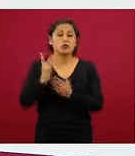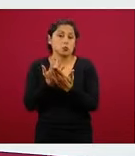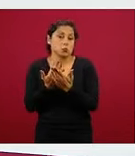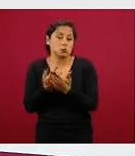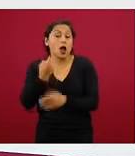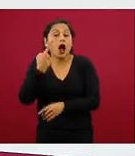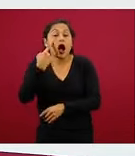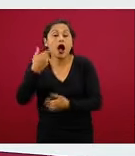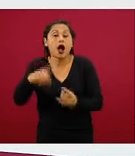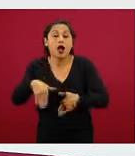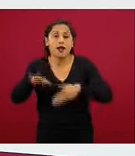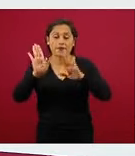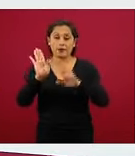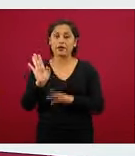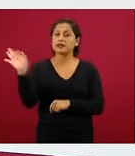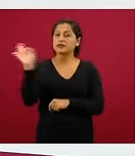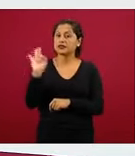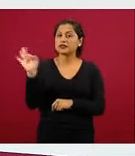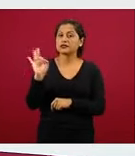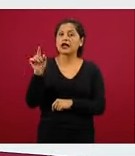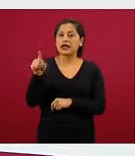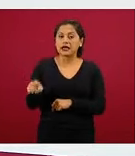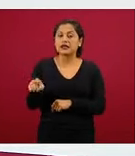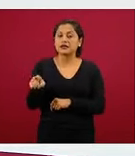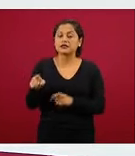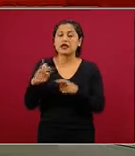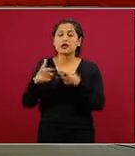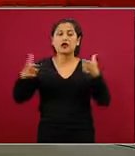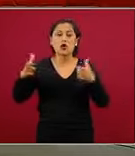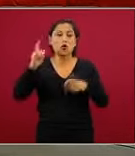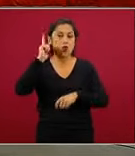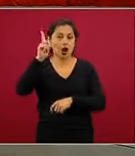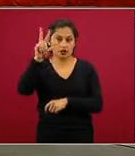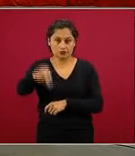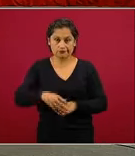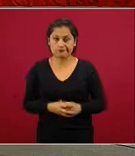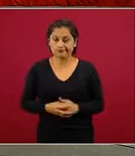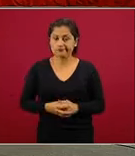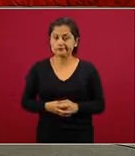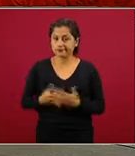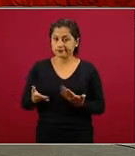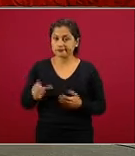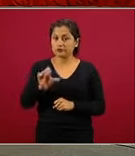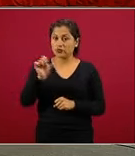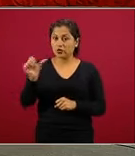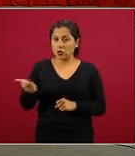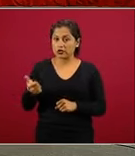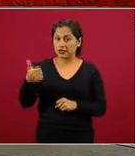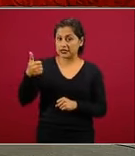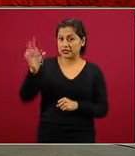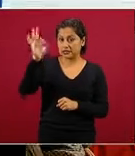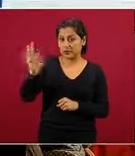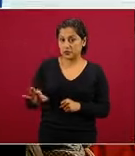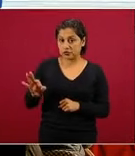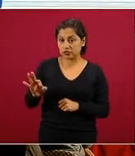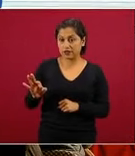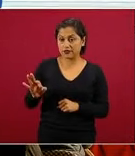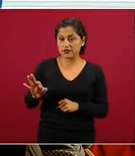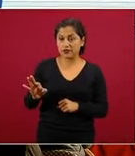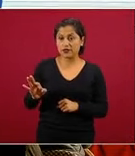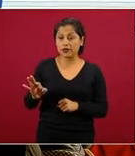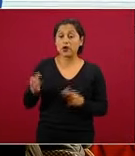tener la expectativa de que esto no aumente. Y el porcentaje de casos, que es 6% de